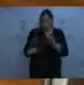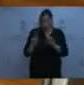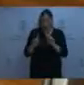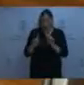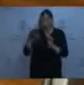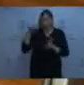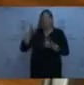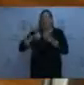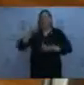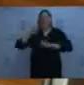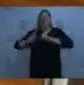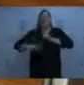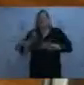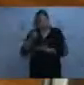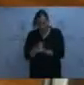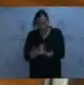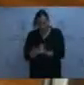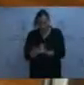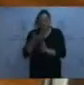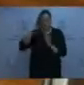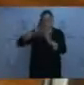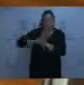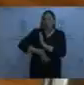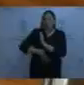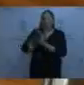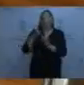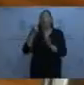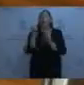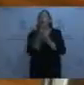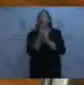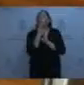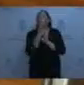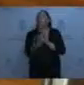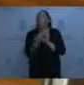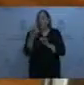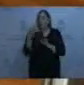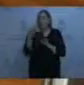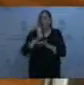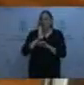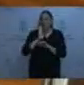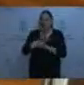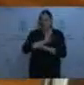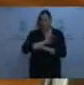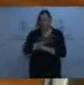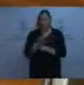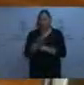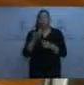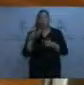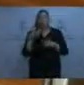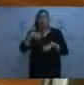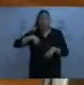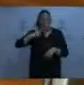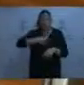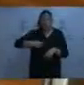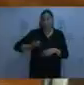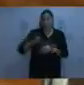constituir una comisión central de evaluación, como ya apuntó antes la señora diputada Lucía Montejo, presidida en la consejería por el